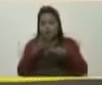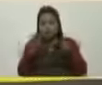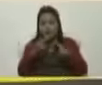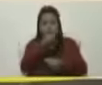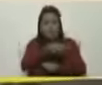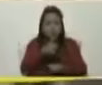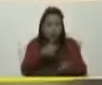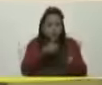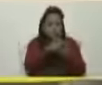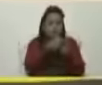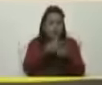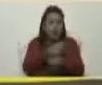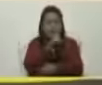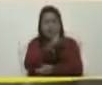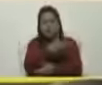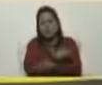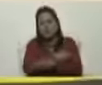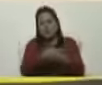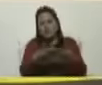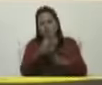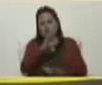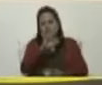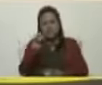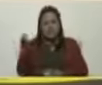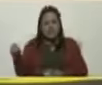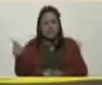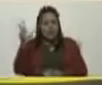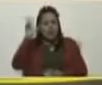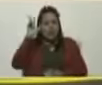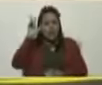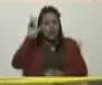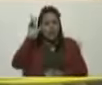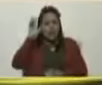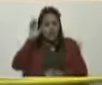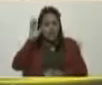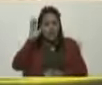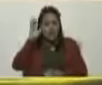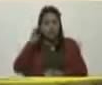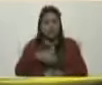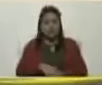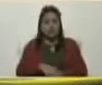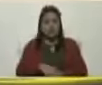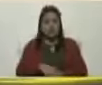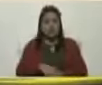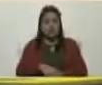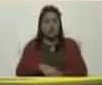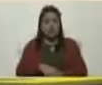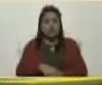seguidores, casi 1.300.000 en íntegra. Sí, casi estoy entre